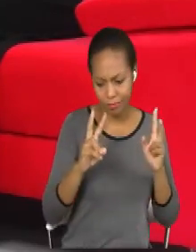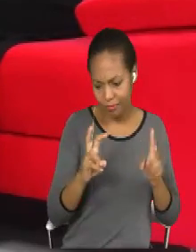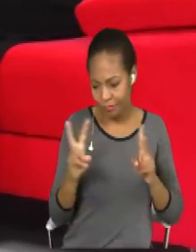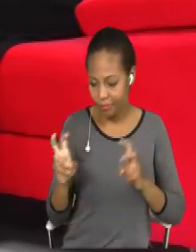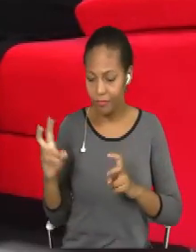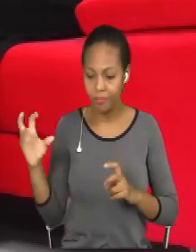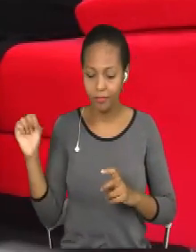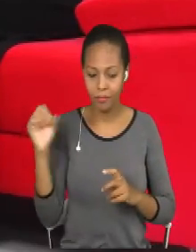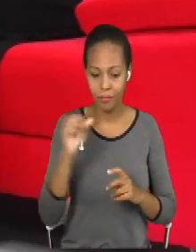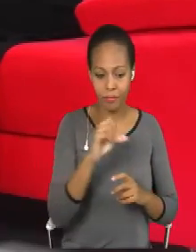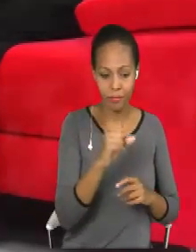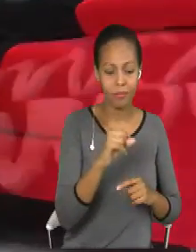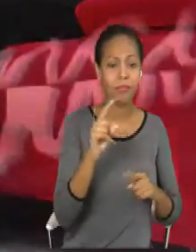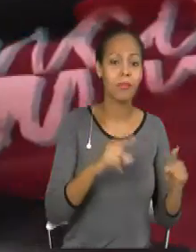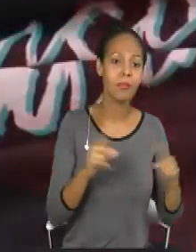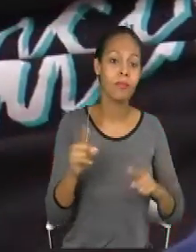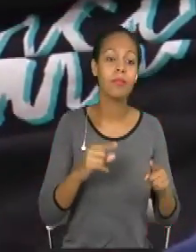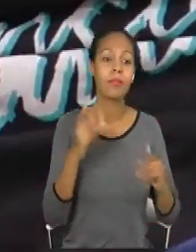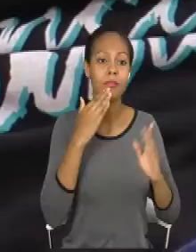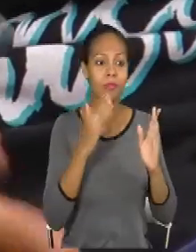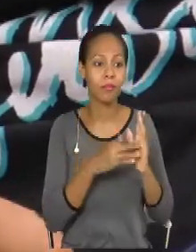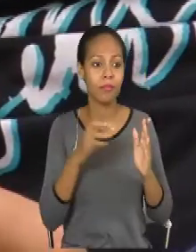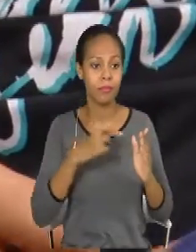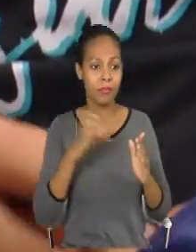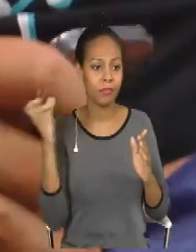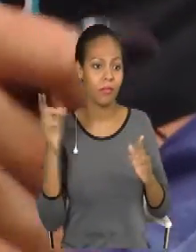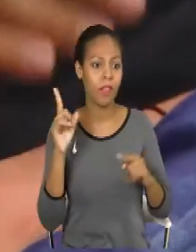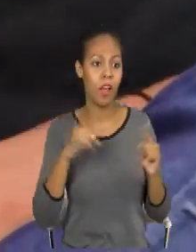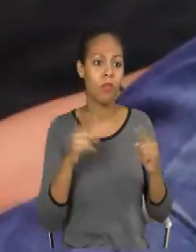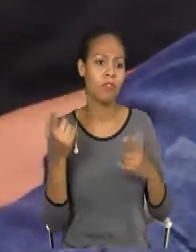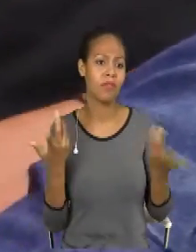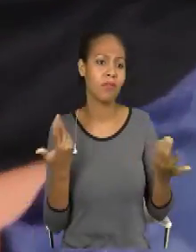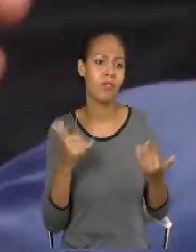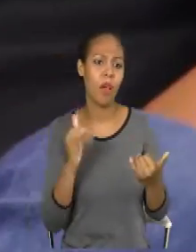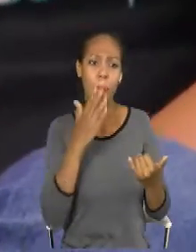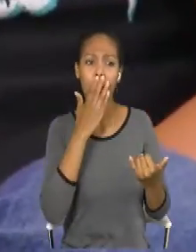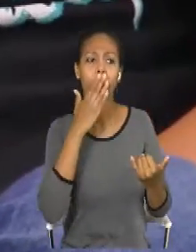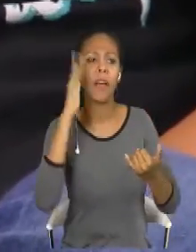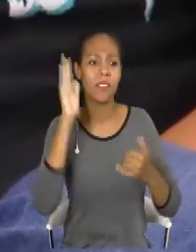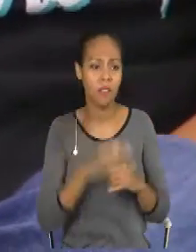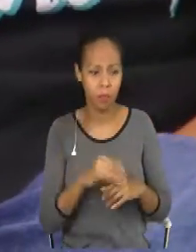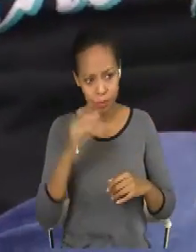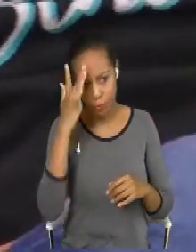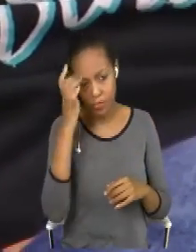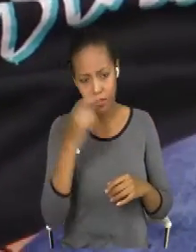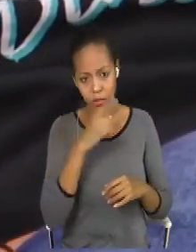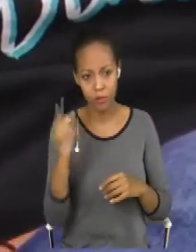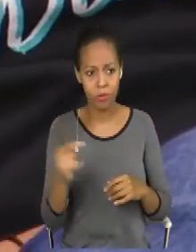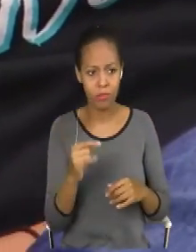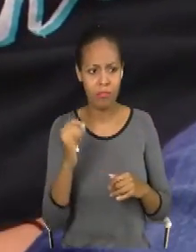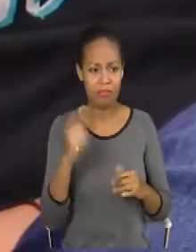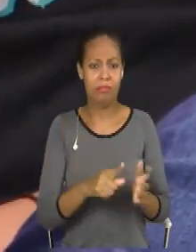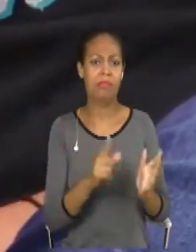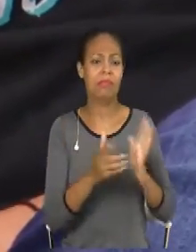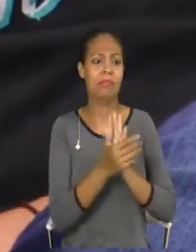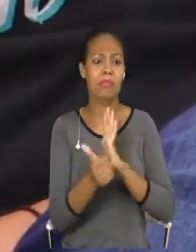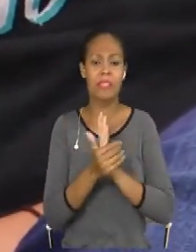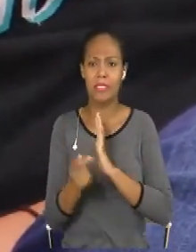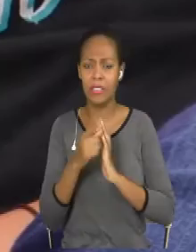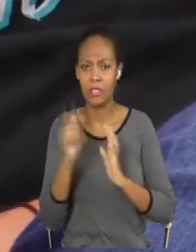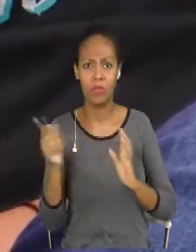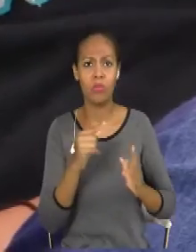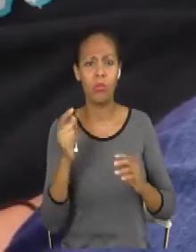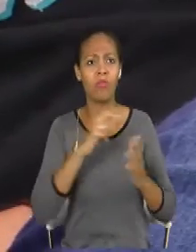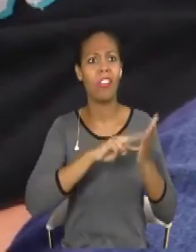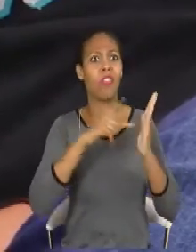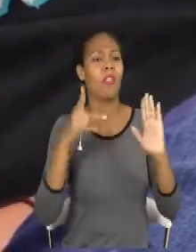que hay carreras, profesiones que van a desaparecer porque la inteligencia artificial se va a tomar esos puestos. No nos podemos quedar